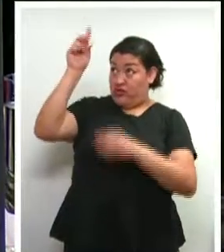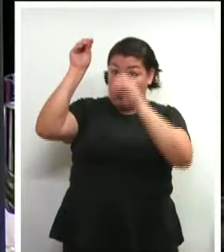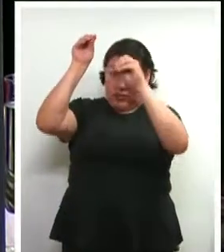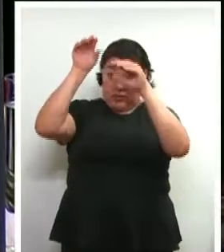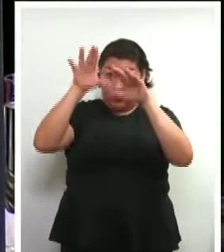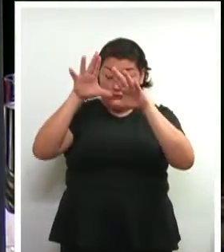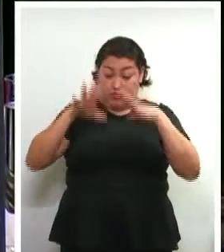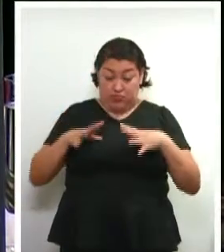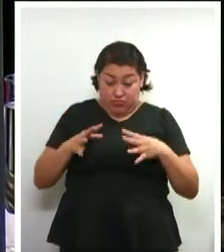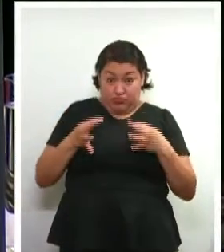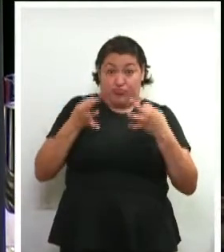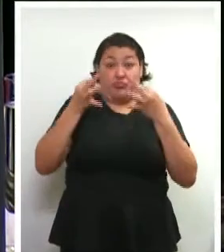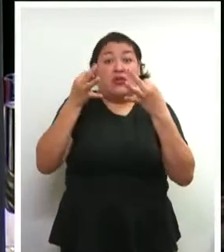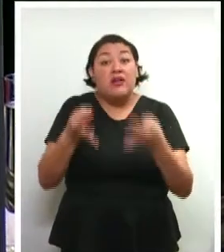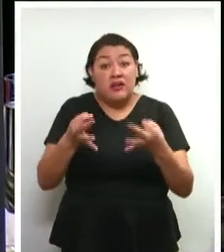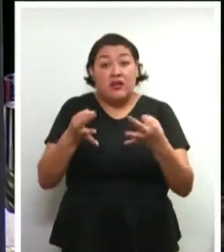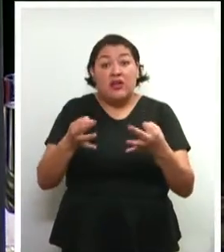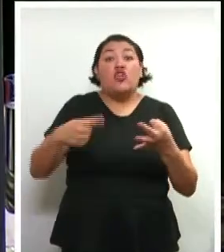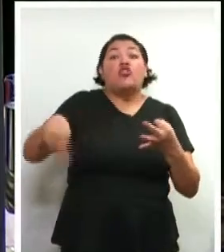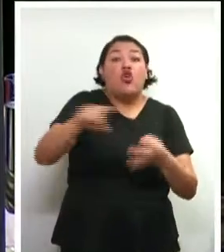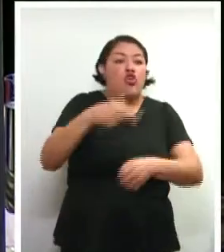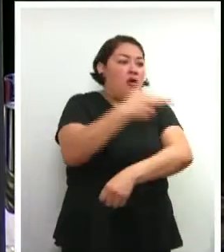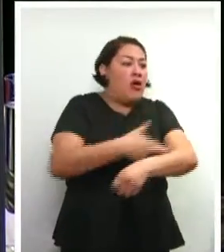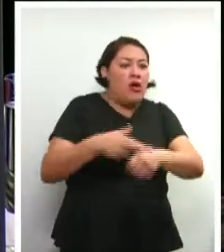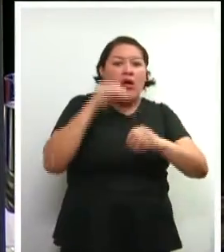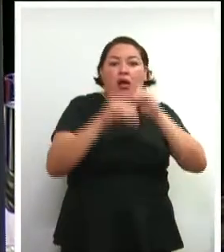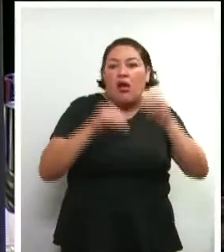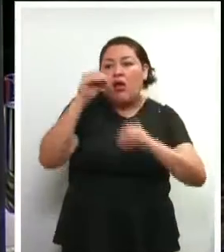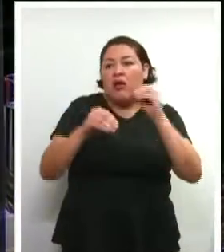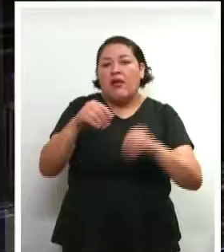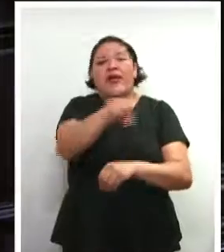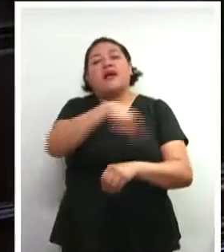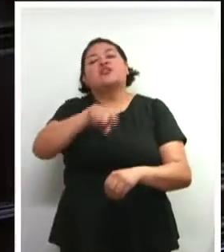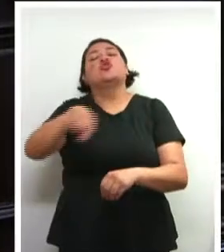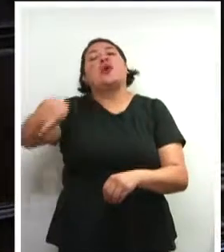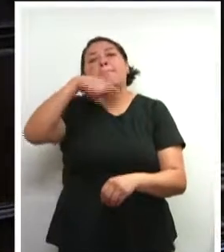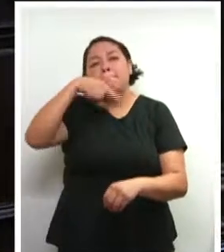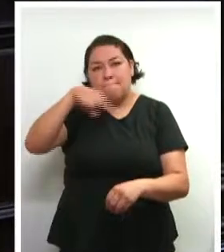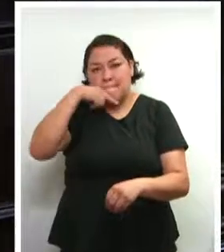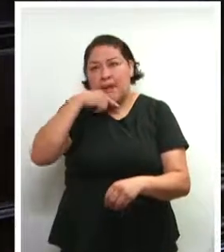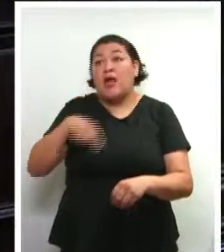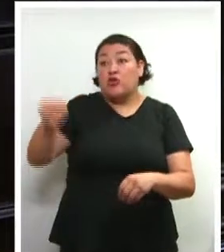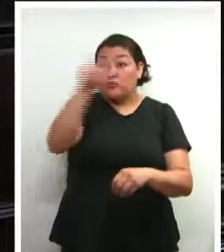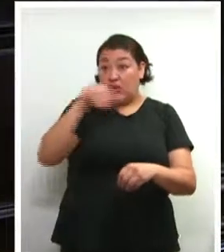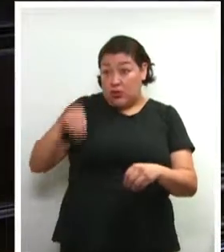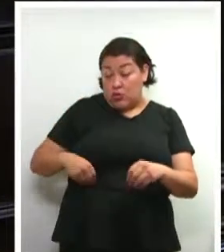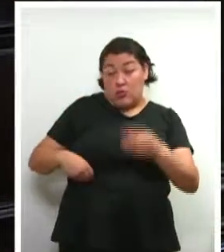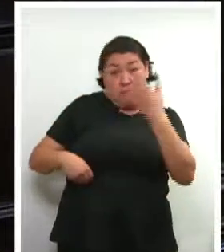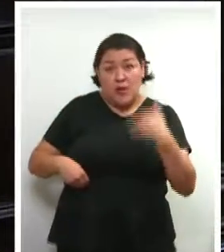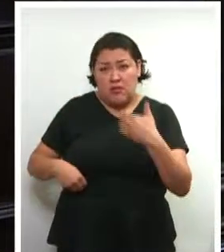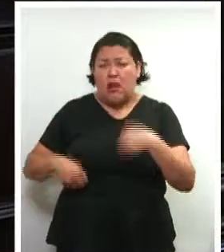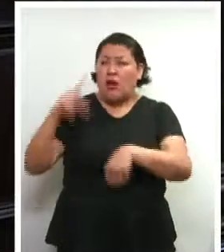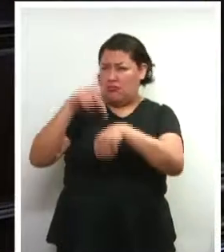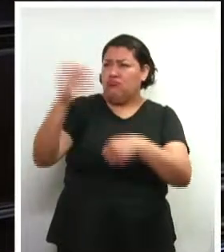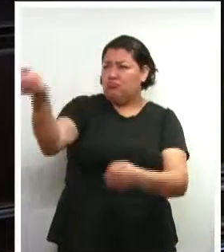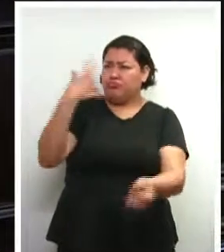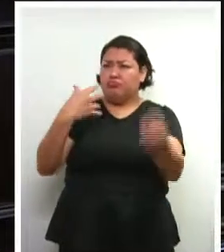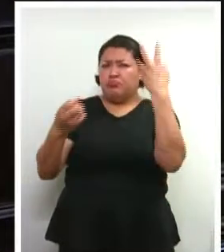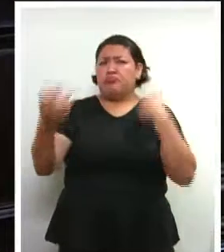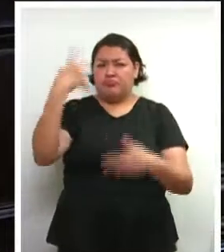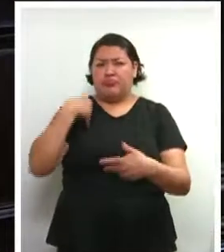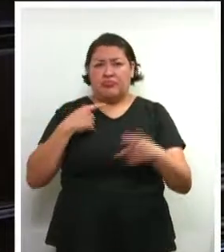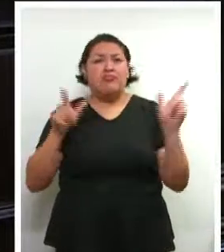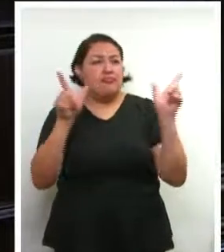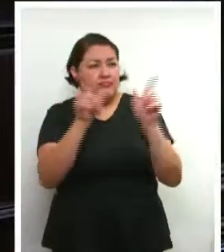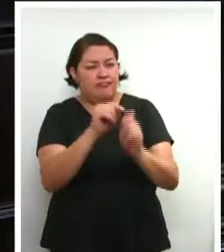Ciudad de México, en vano trabajan los que la edifican. Y el que esté libre de culpa, que arroje la primera piedra. Con su venia,